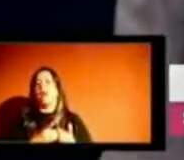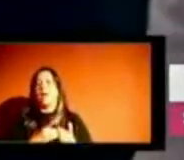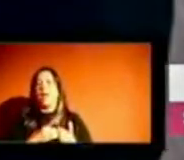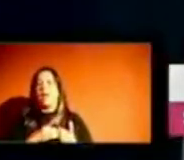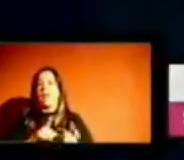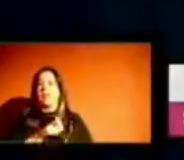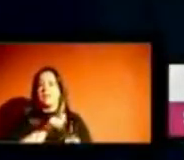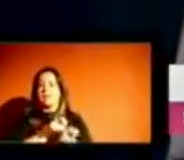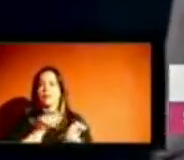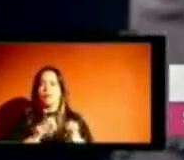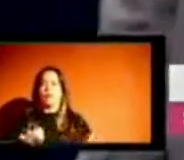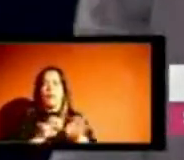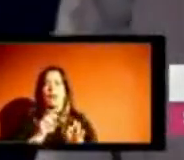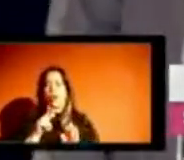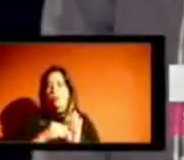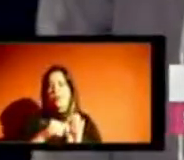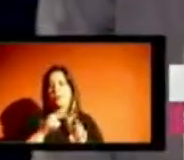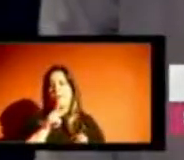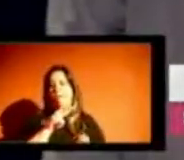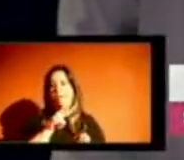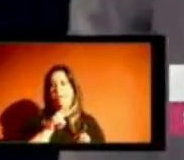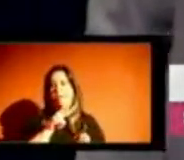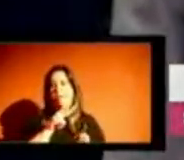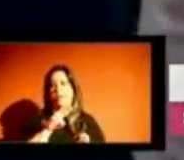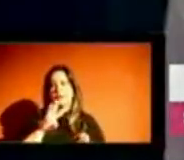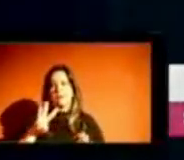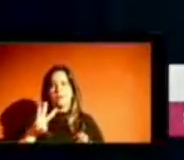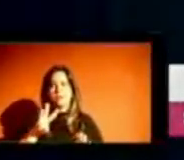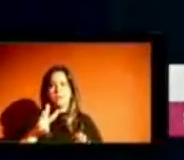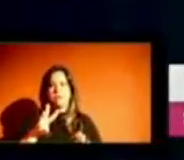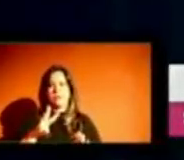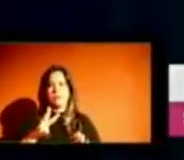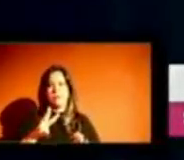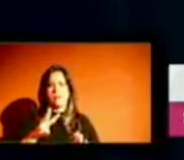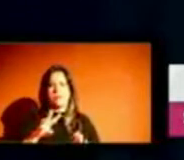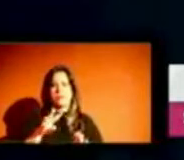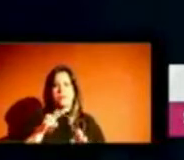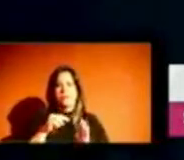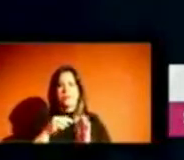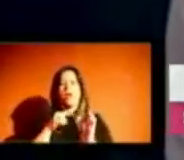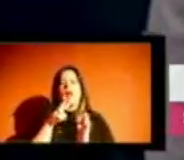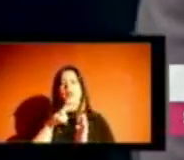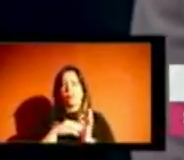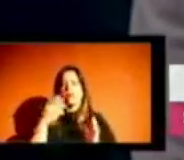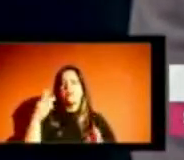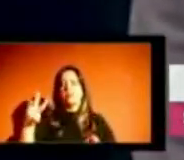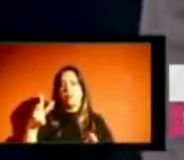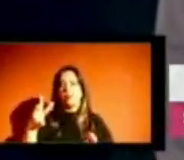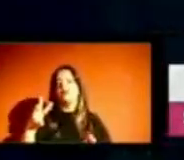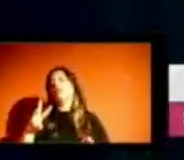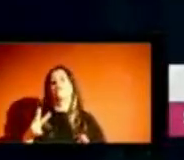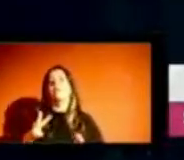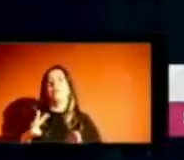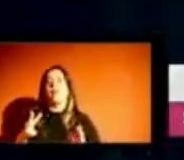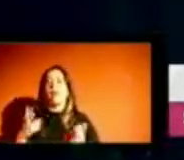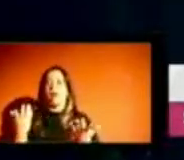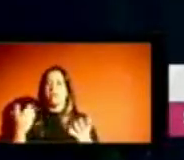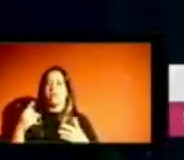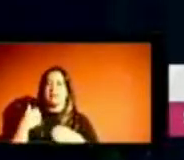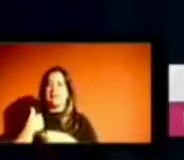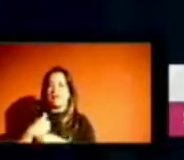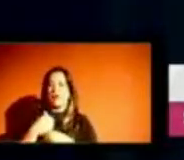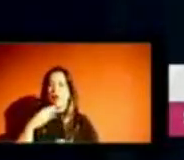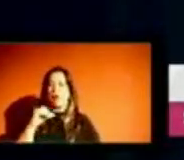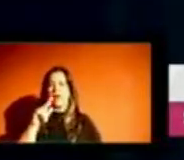particular. En el 2026 se generaron 26 millones de transacciones físicas en las